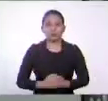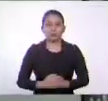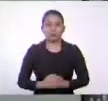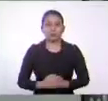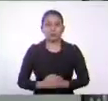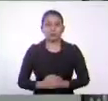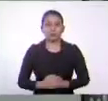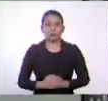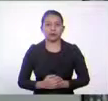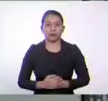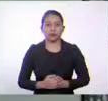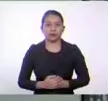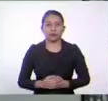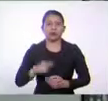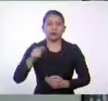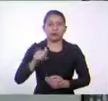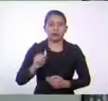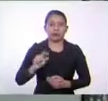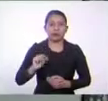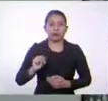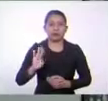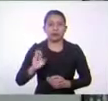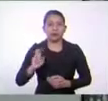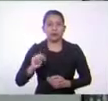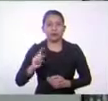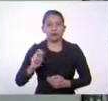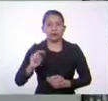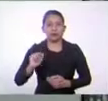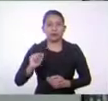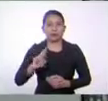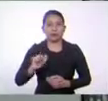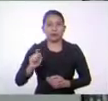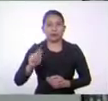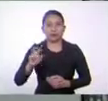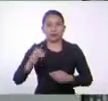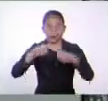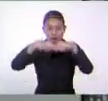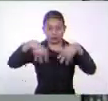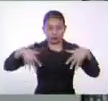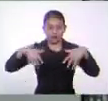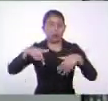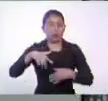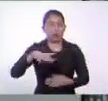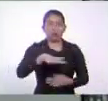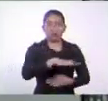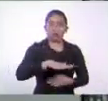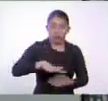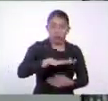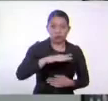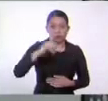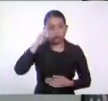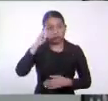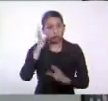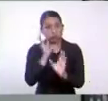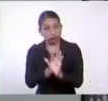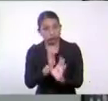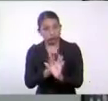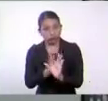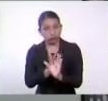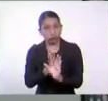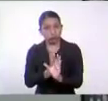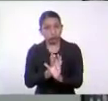El ambiente narrativo se divide en ambiente físico, ambiente psicológico y